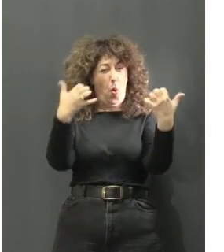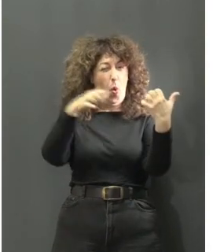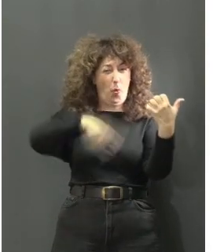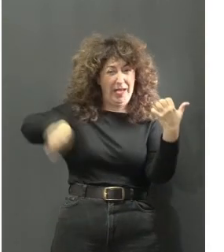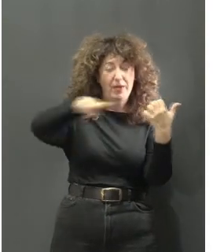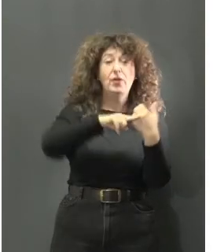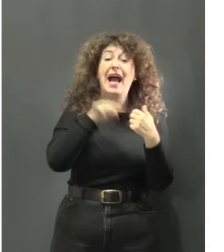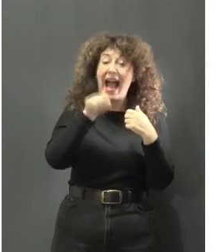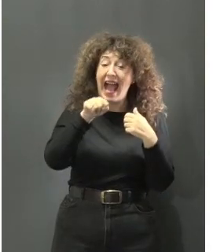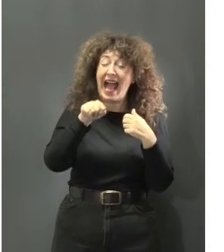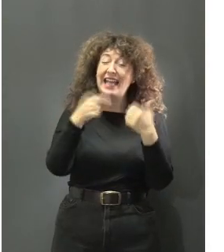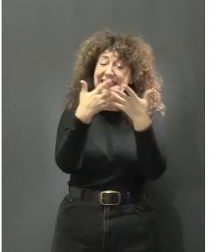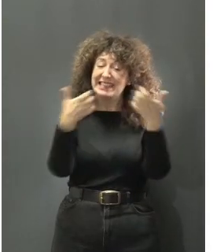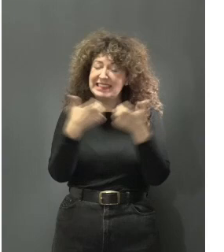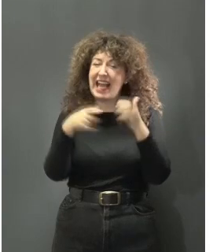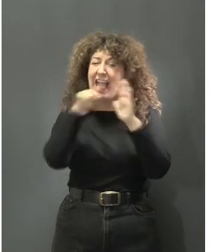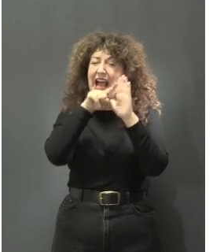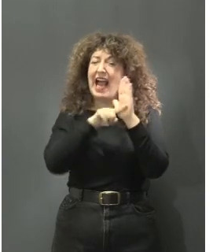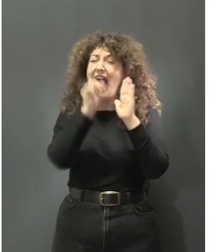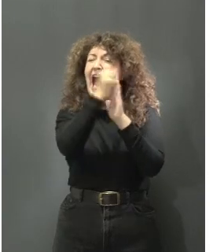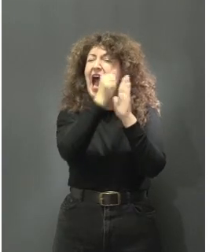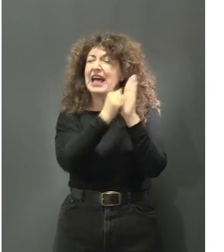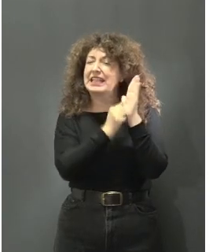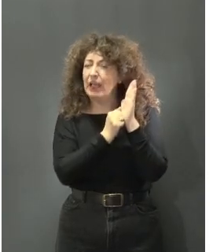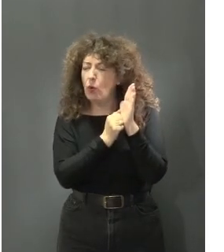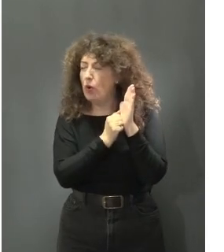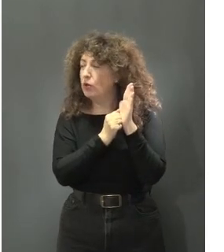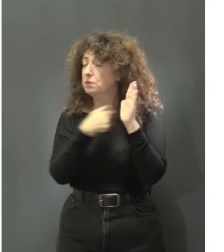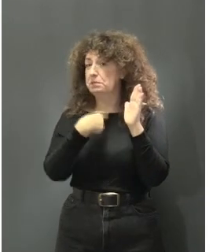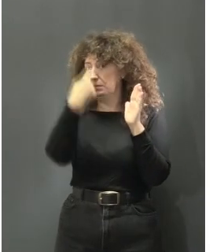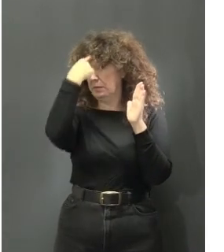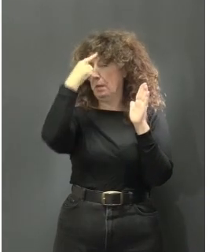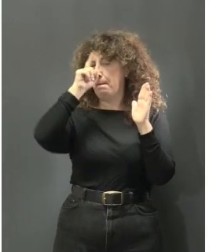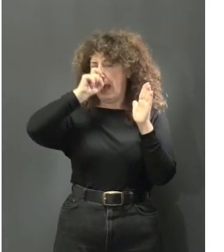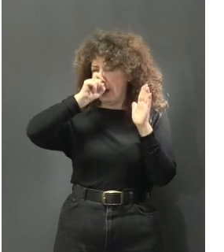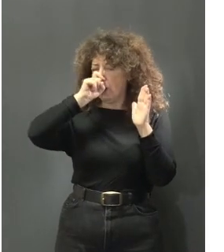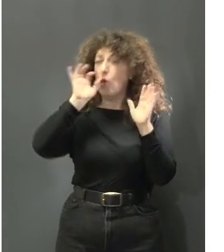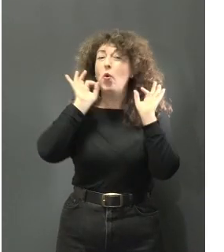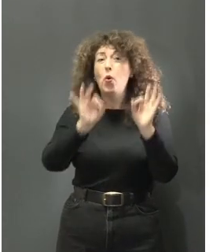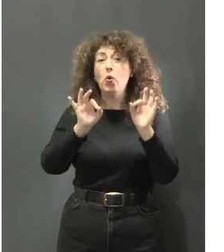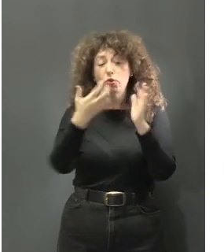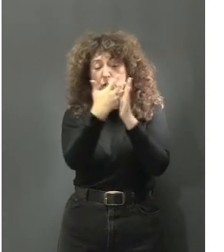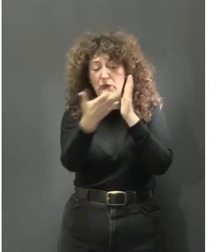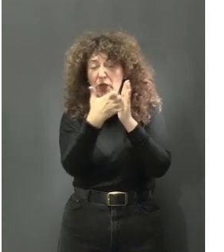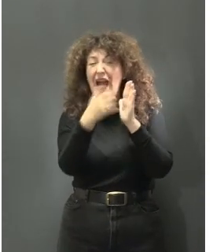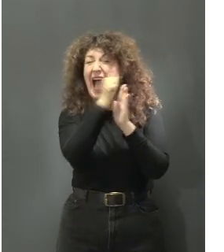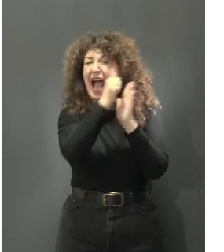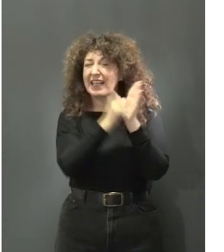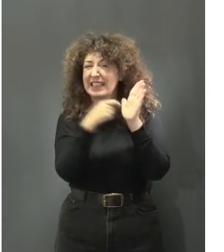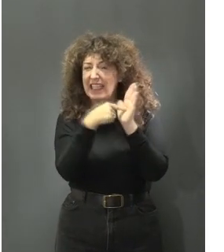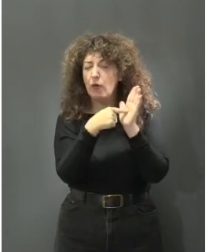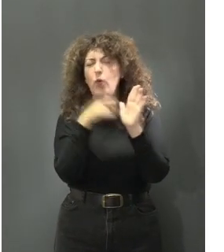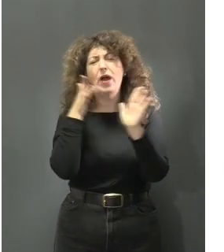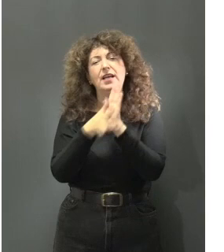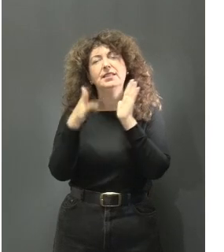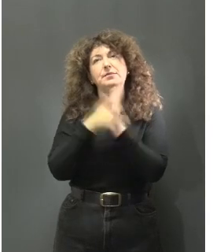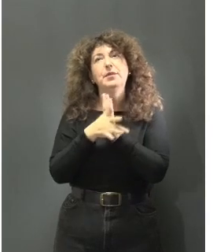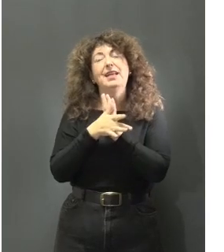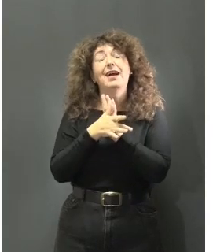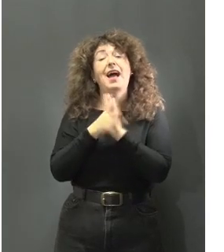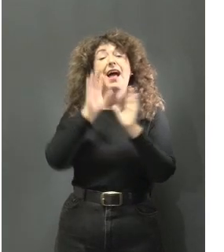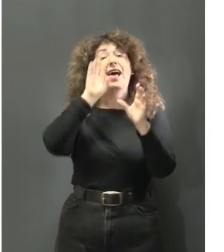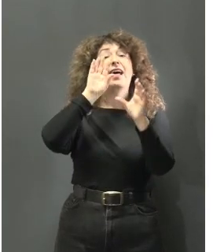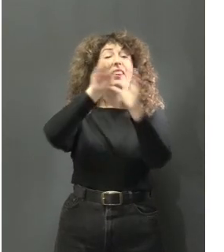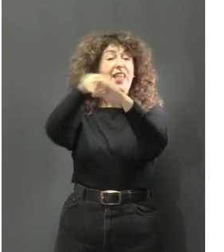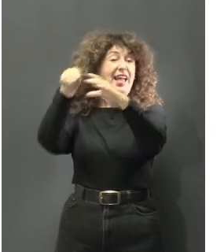hay algunos artículos que me estaba acordando cuando estabais hablando de esto, que se refieren a la importancia de que en las